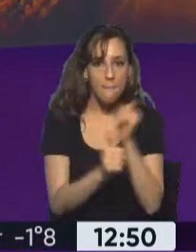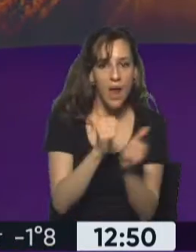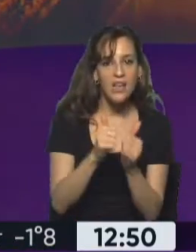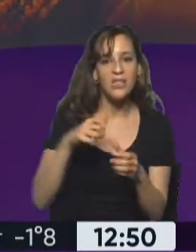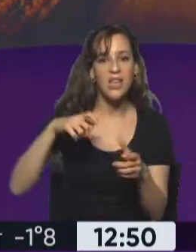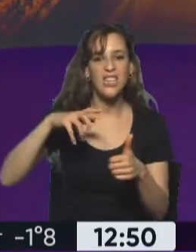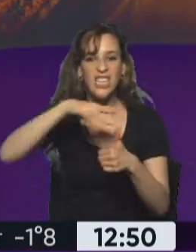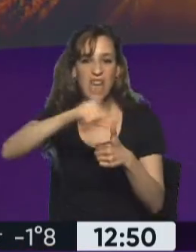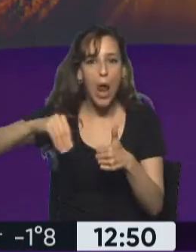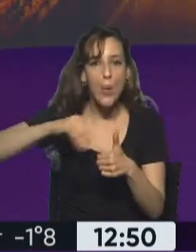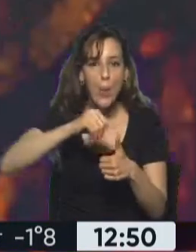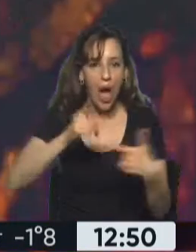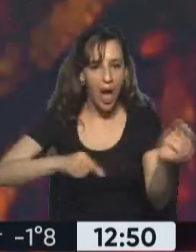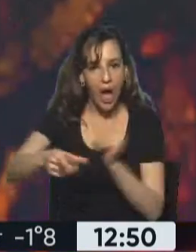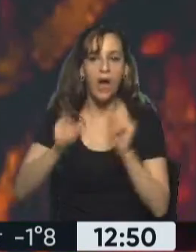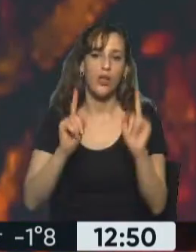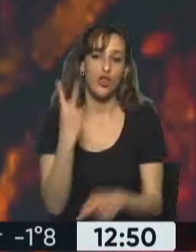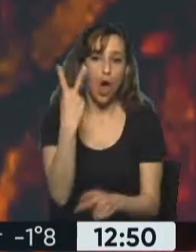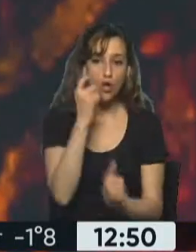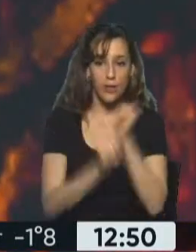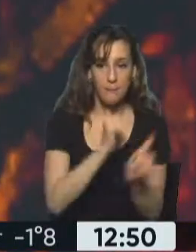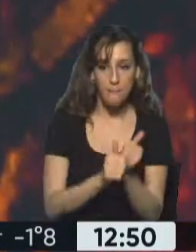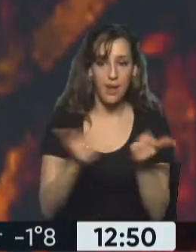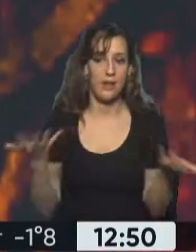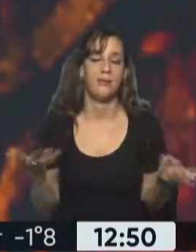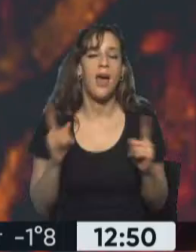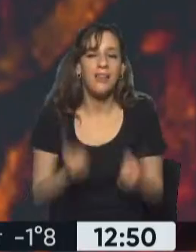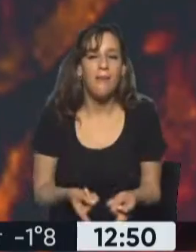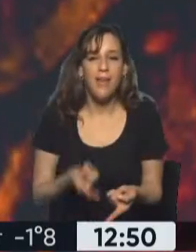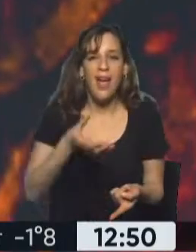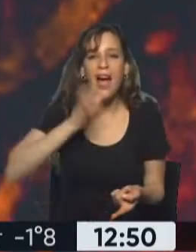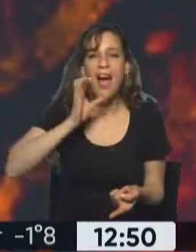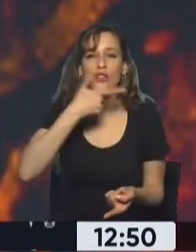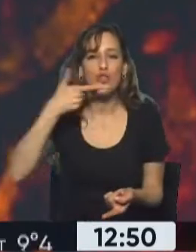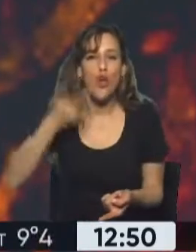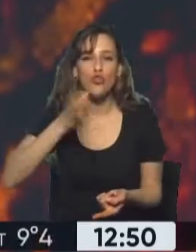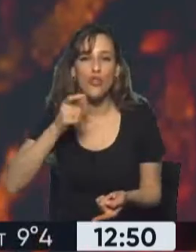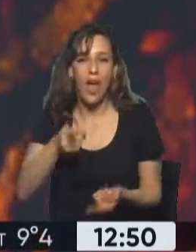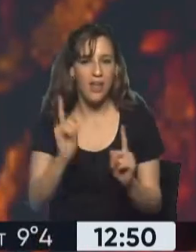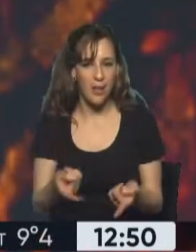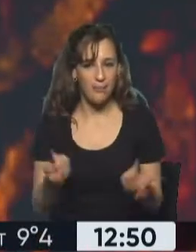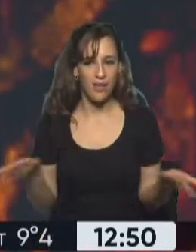gaseosas 2 y productos de limpieza 4 empresas, estas últimas la mayoría extranjeras. Quería